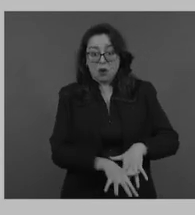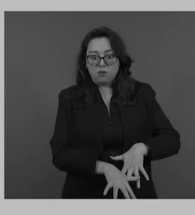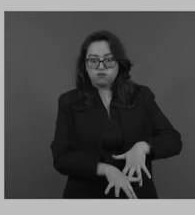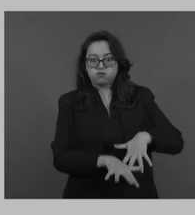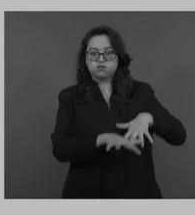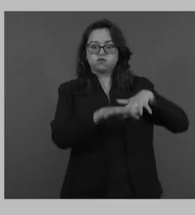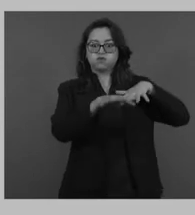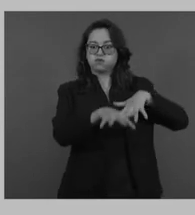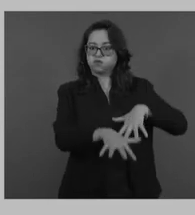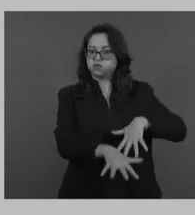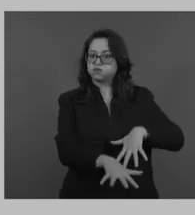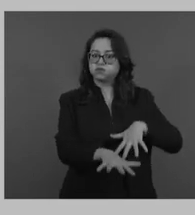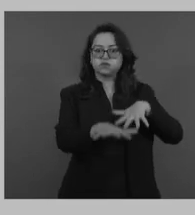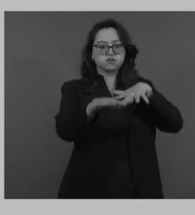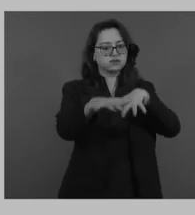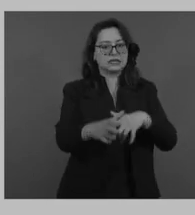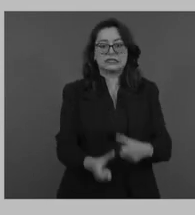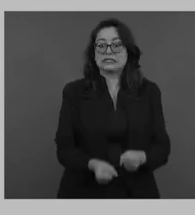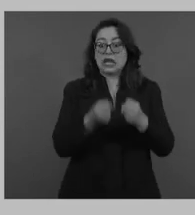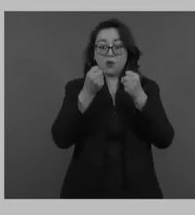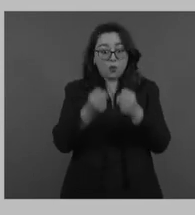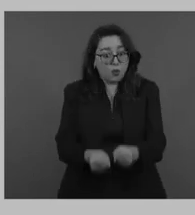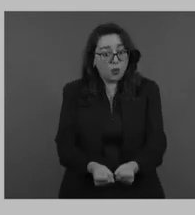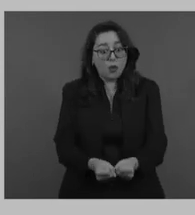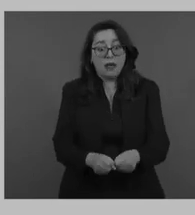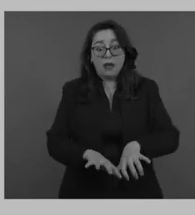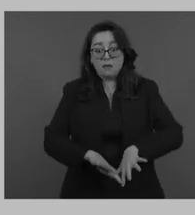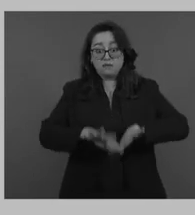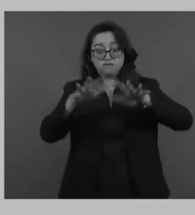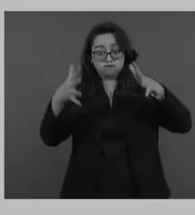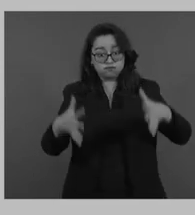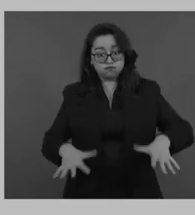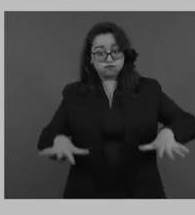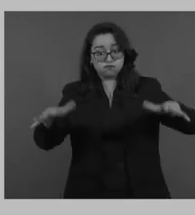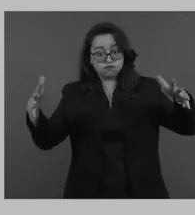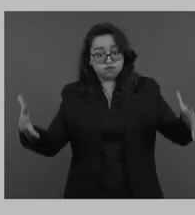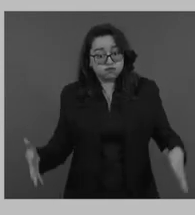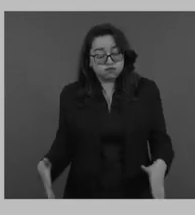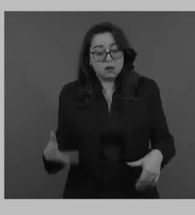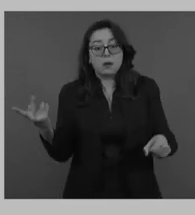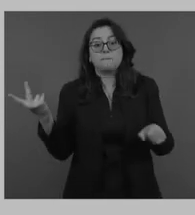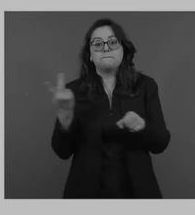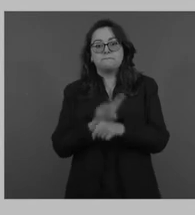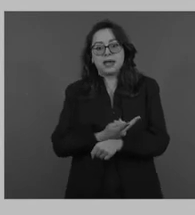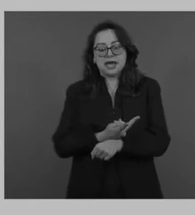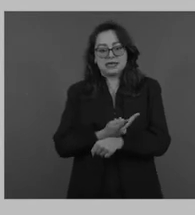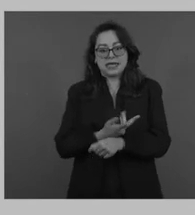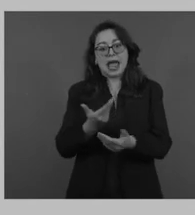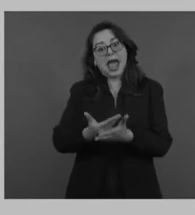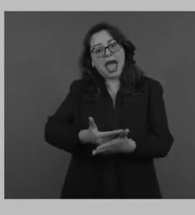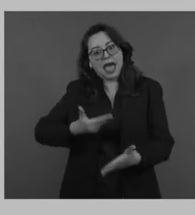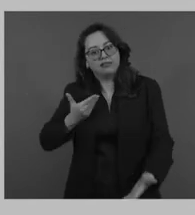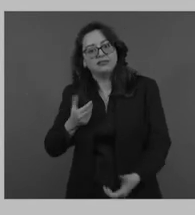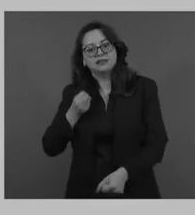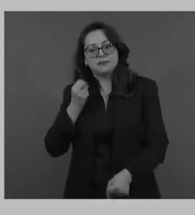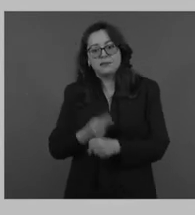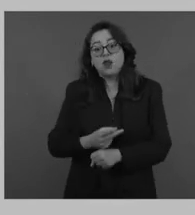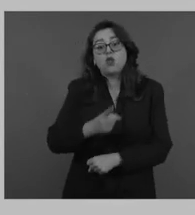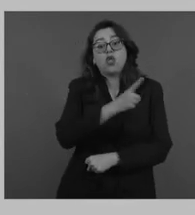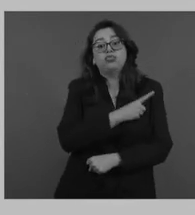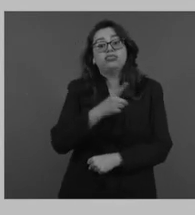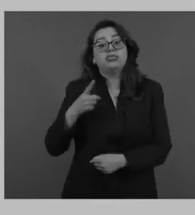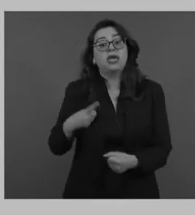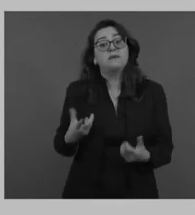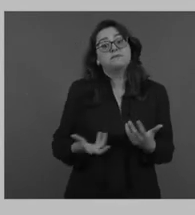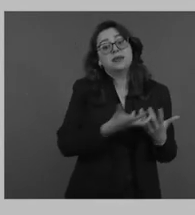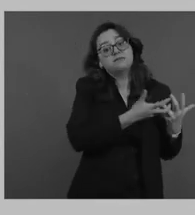va a crecer. Y entonces lo que buscamos es, de manera preventiva, a